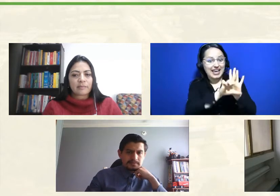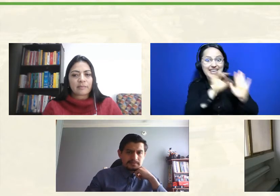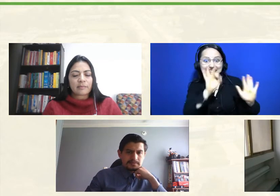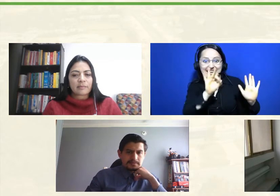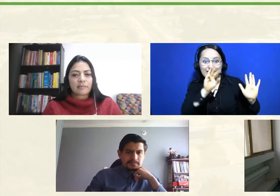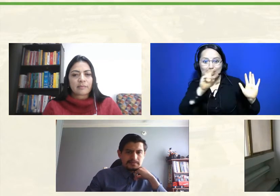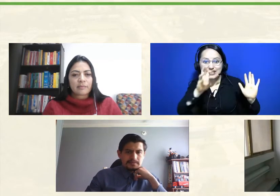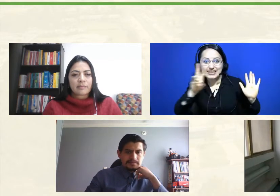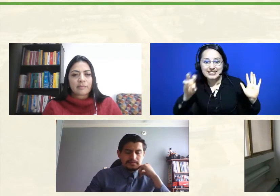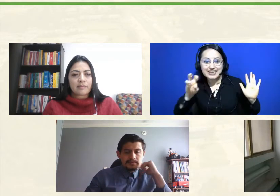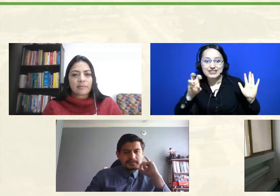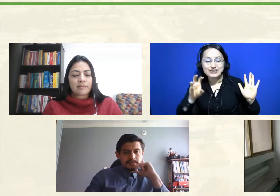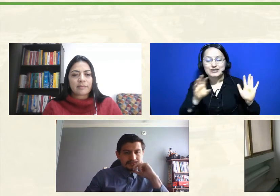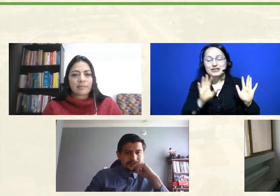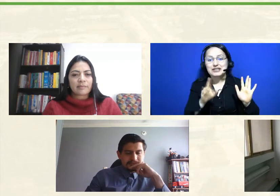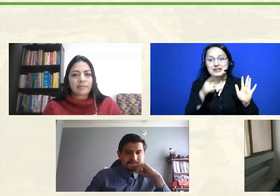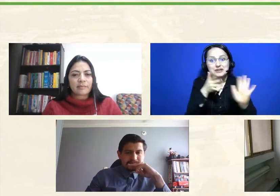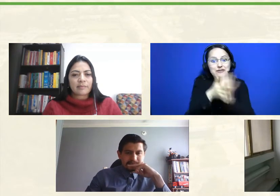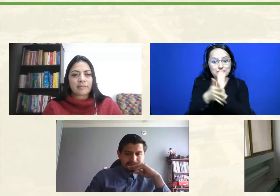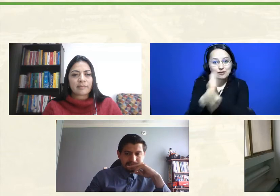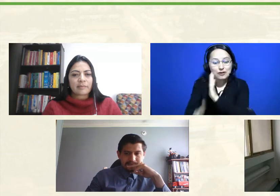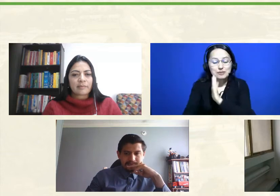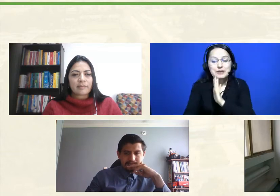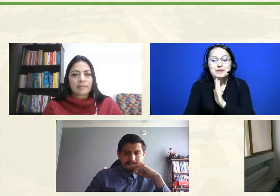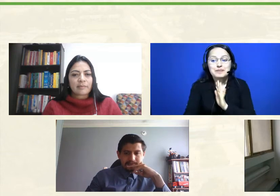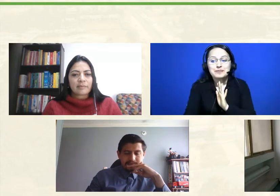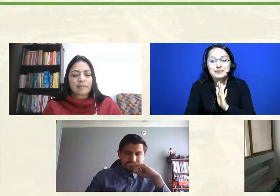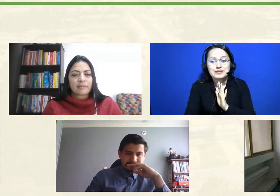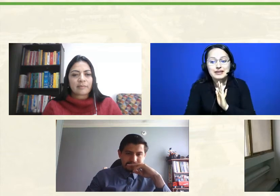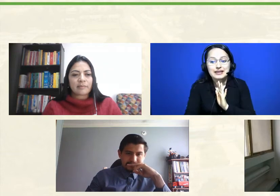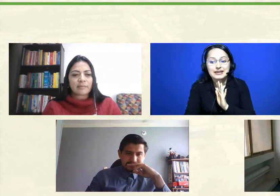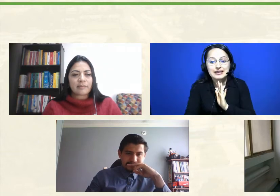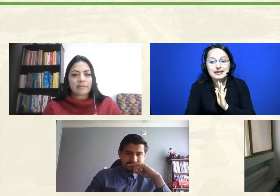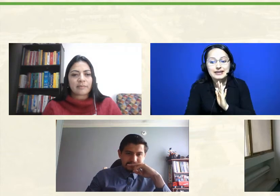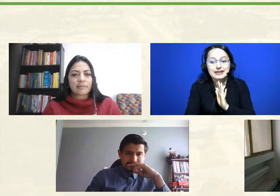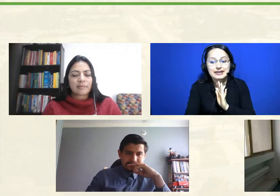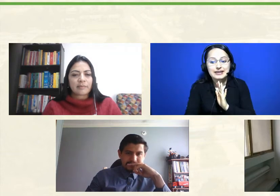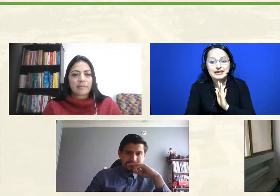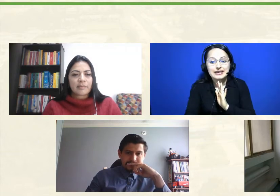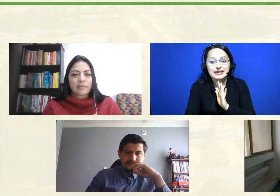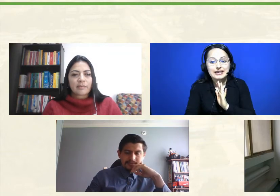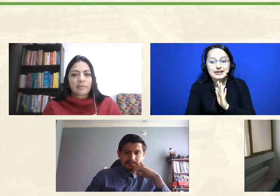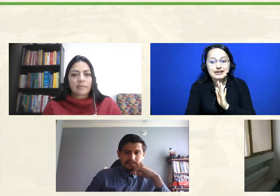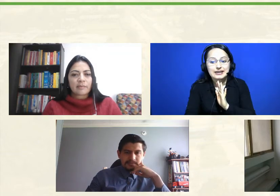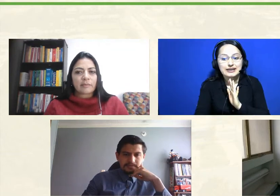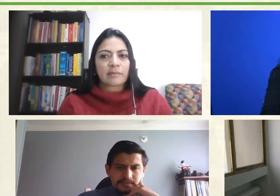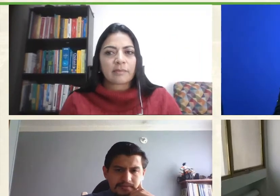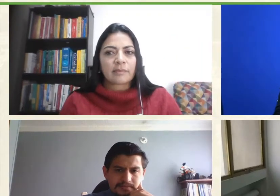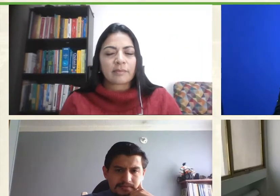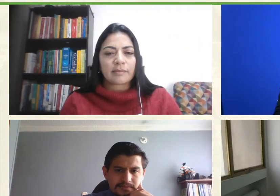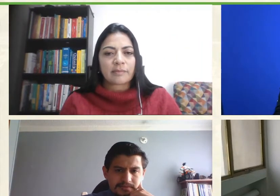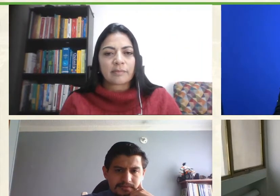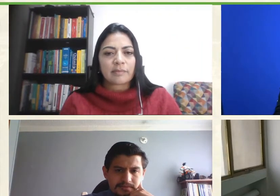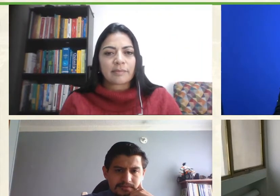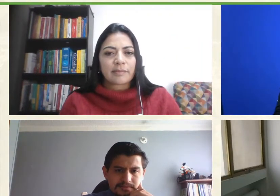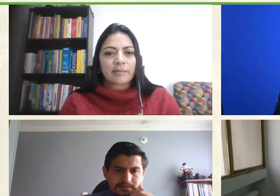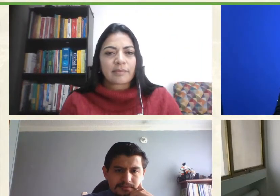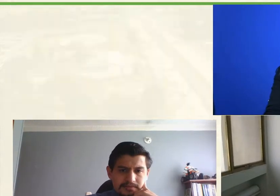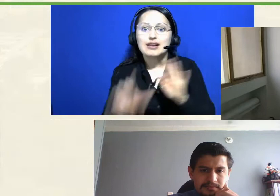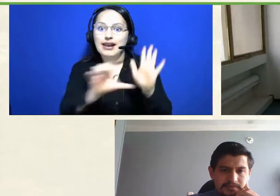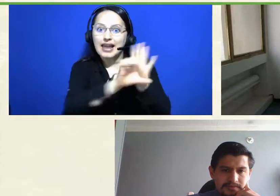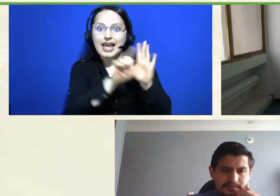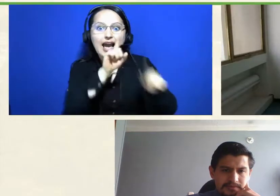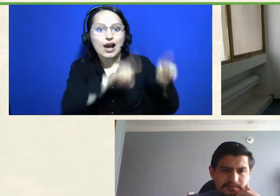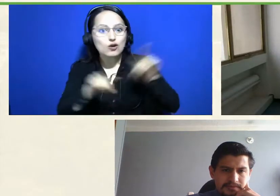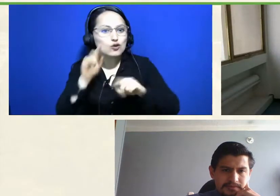388 del 97 y es uno de los mecanismos menos explorados de la ley y